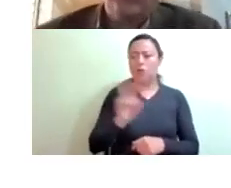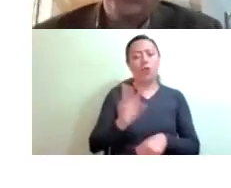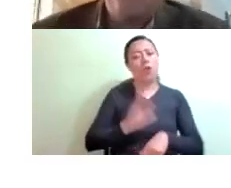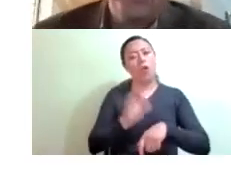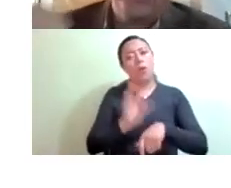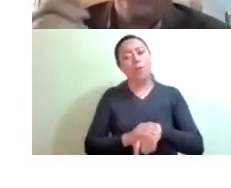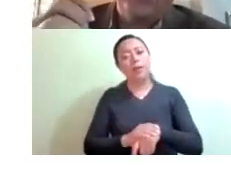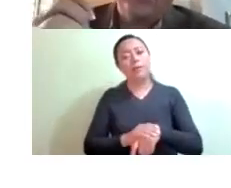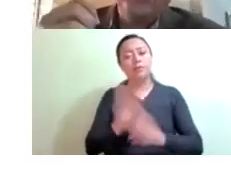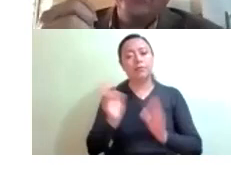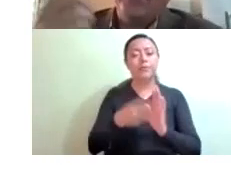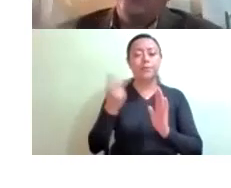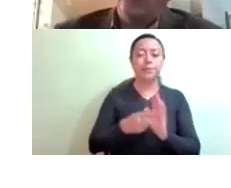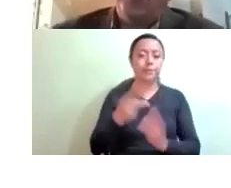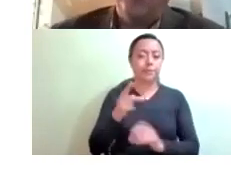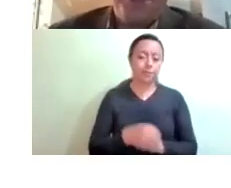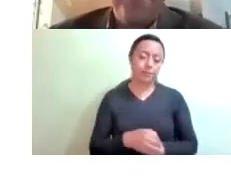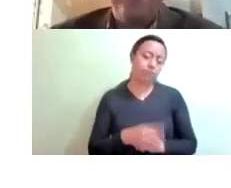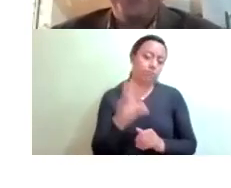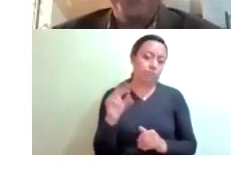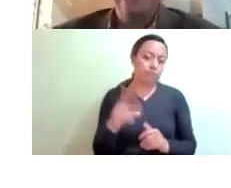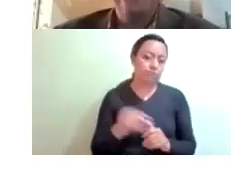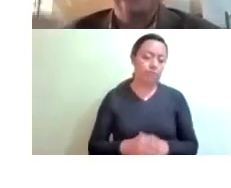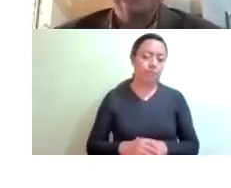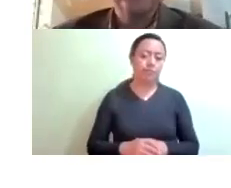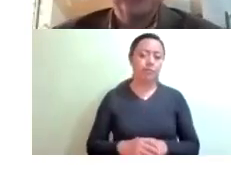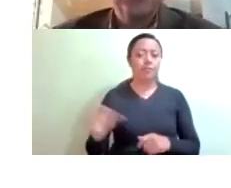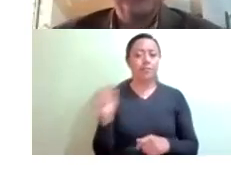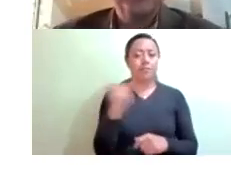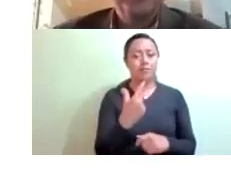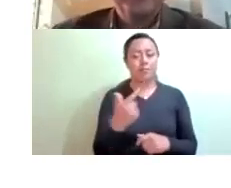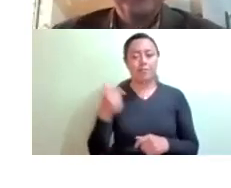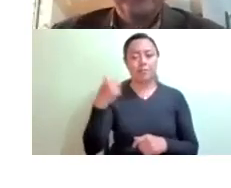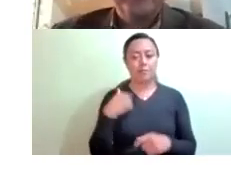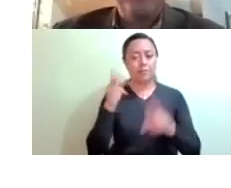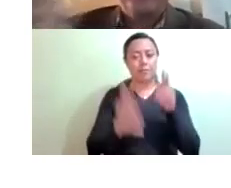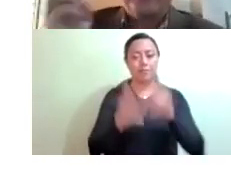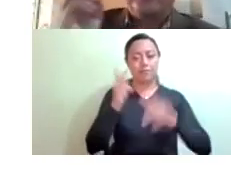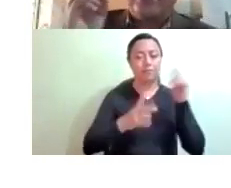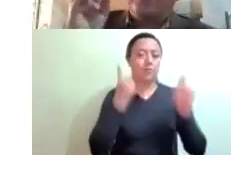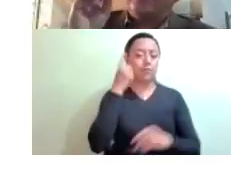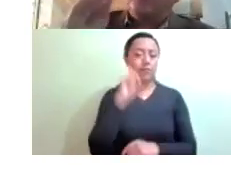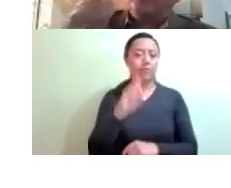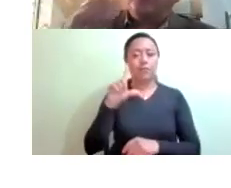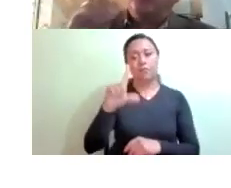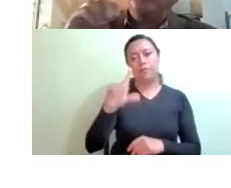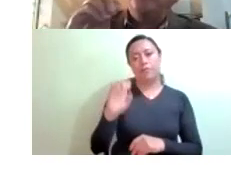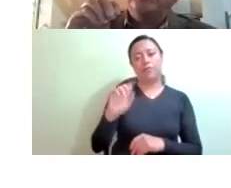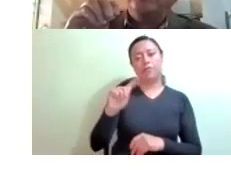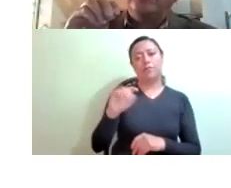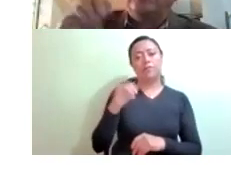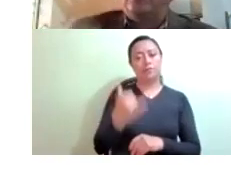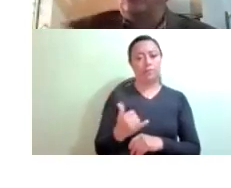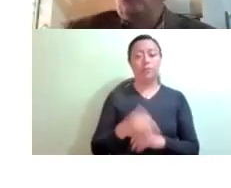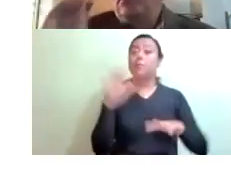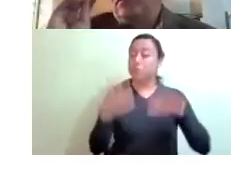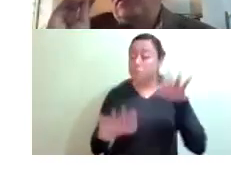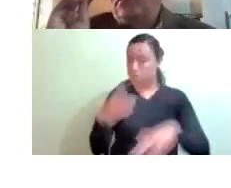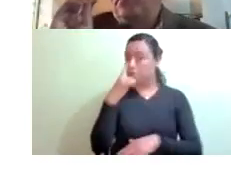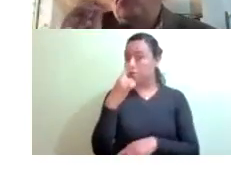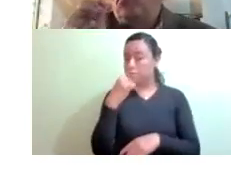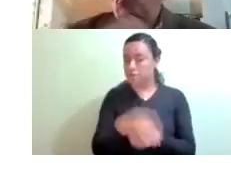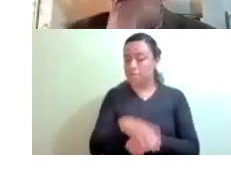no siempre. Y algo que platicaba yo ahorita con la diputada Leti, la verdad es que a veces la policía pone énfasis en las